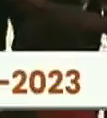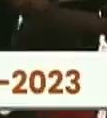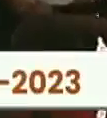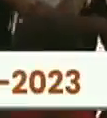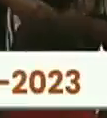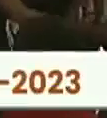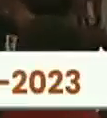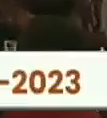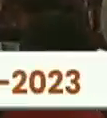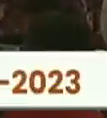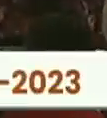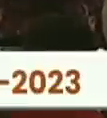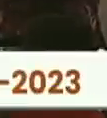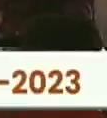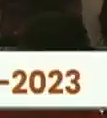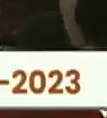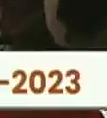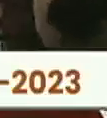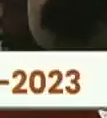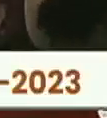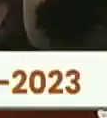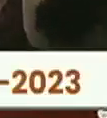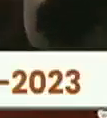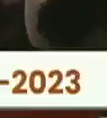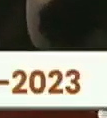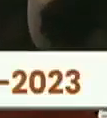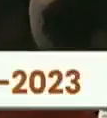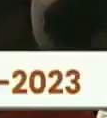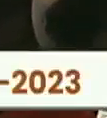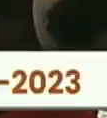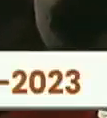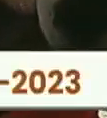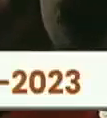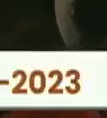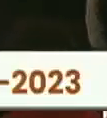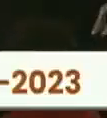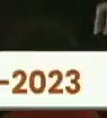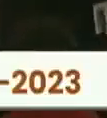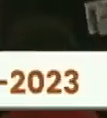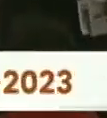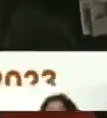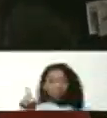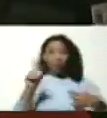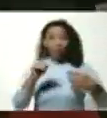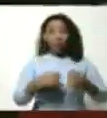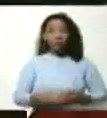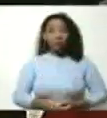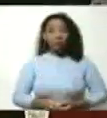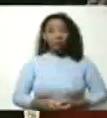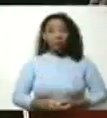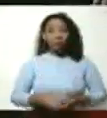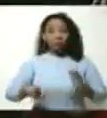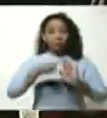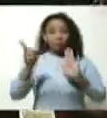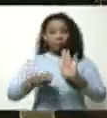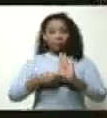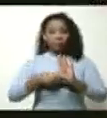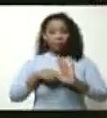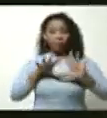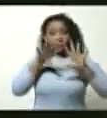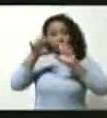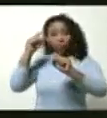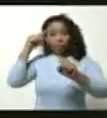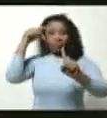de vacunación de un 95%. Nos quedan 14 semanas. Tenemos que apretar para poder alcanzar nuestra meta